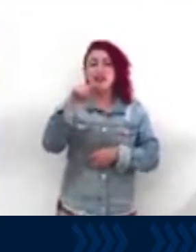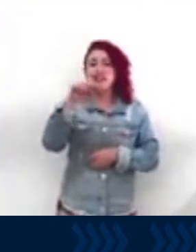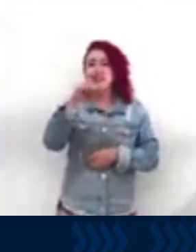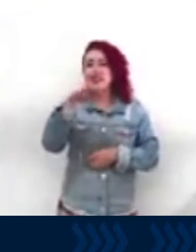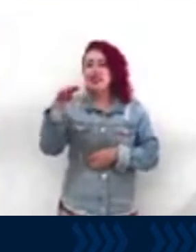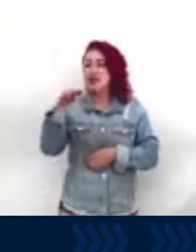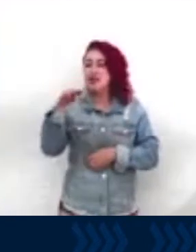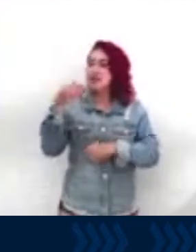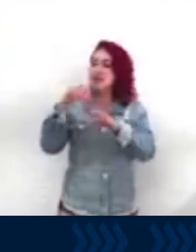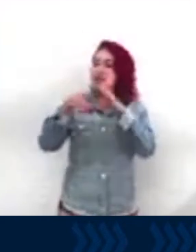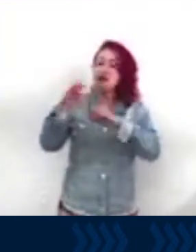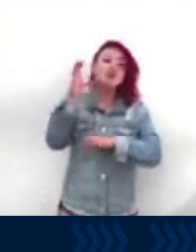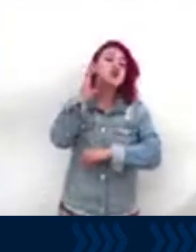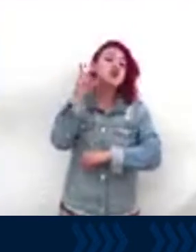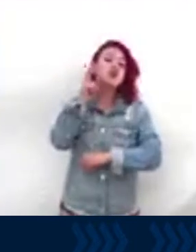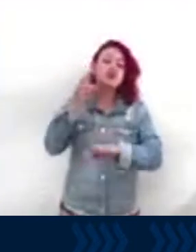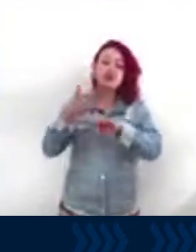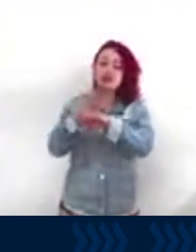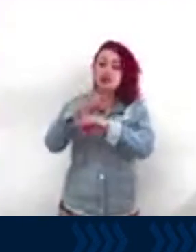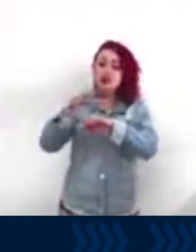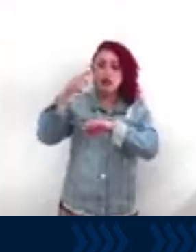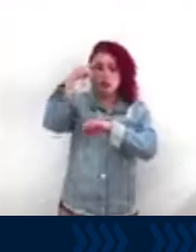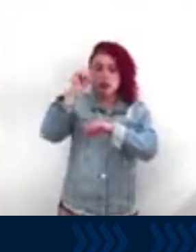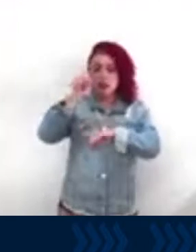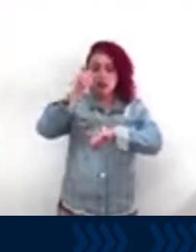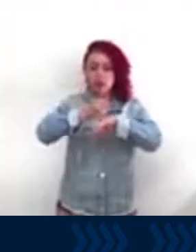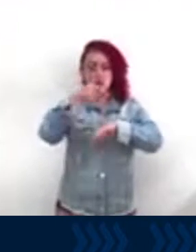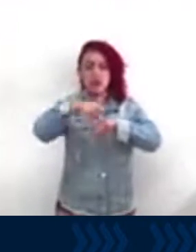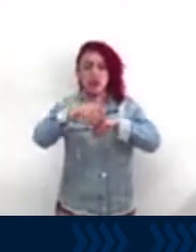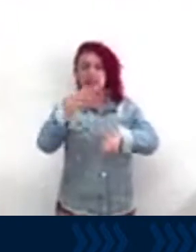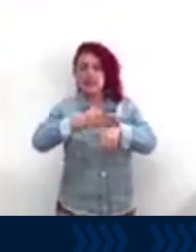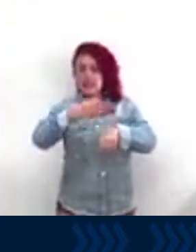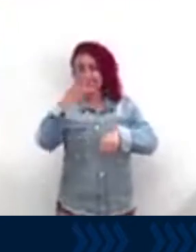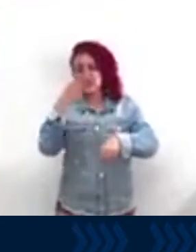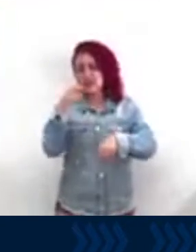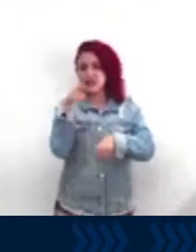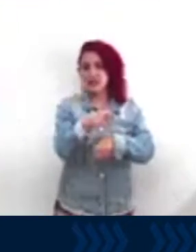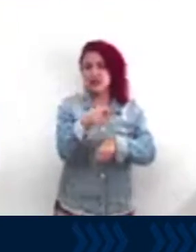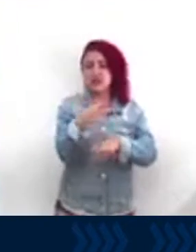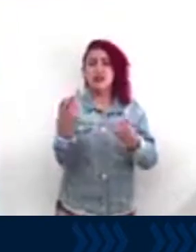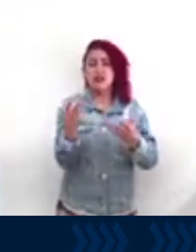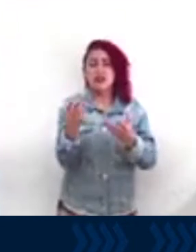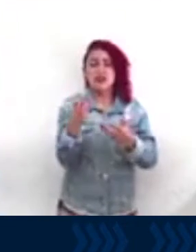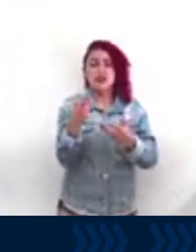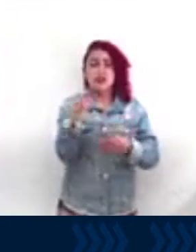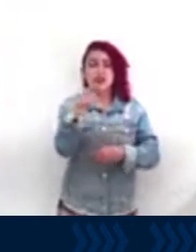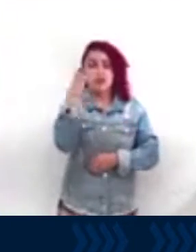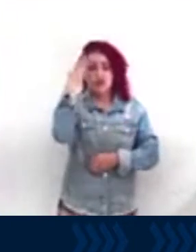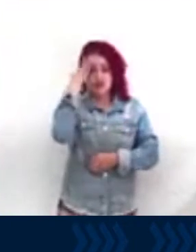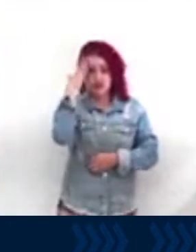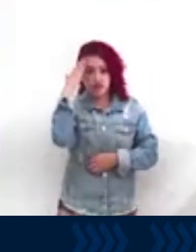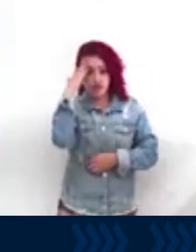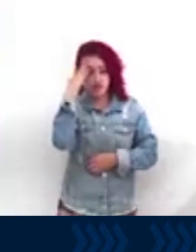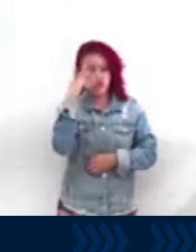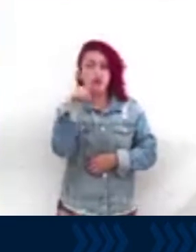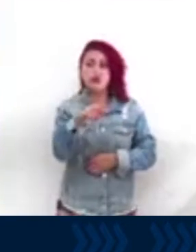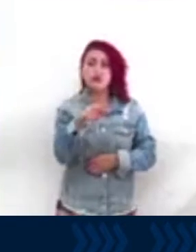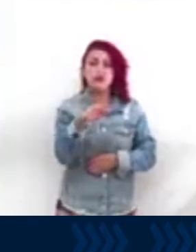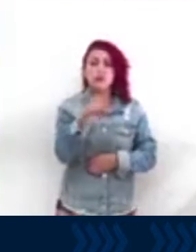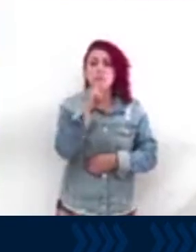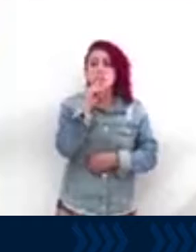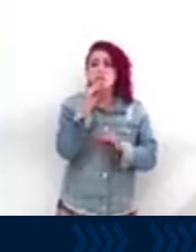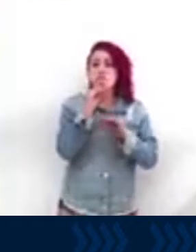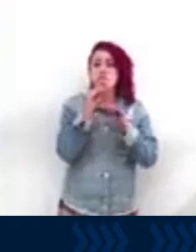le remita el Congreso de Michoacán para que imponga una sanción por ser el poder legislativo, pues se ha